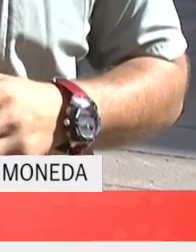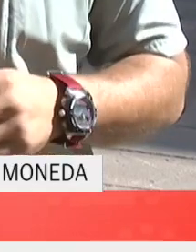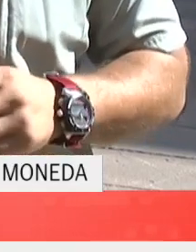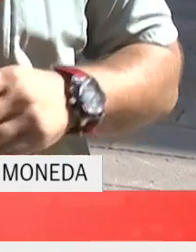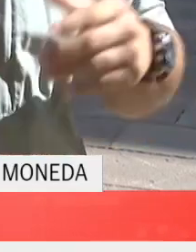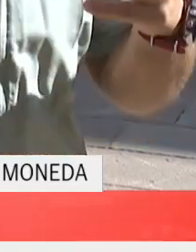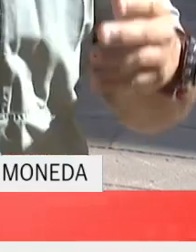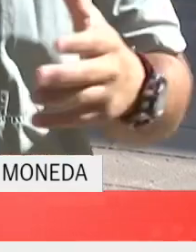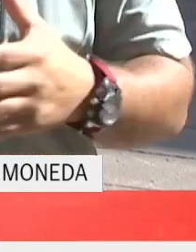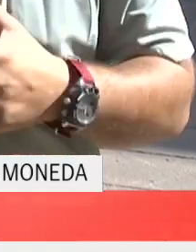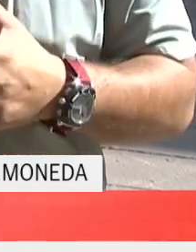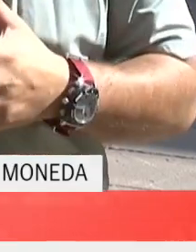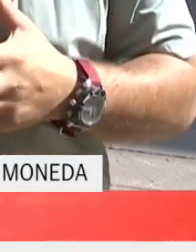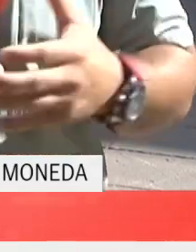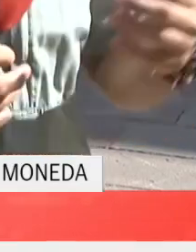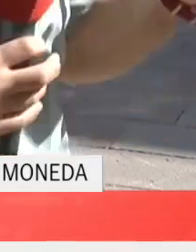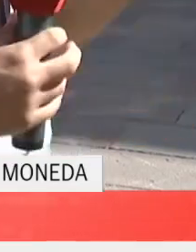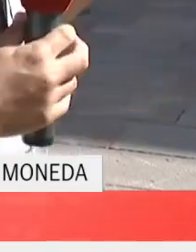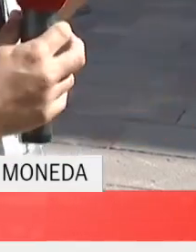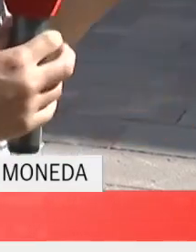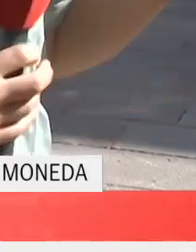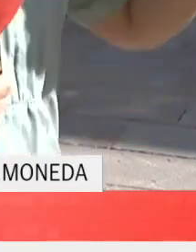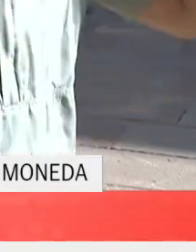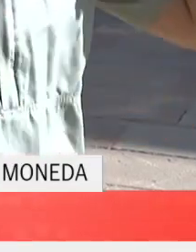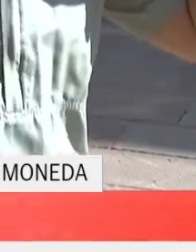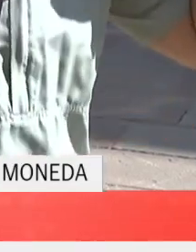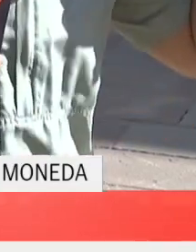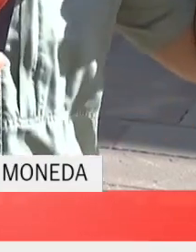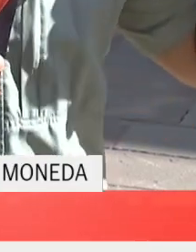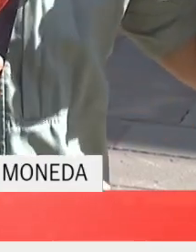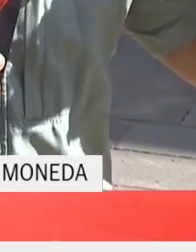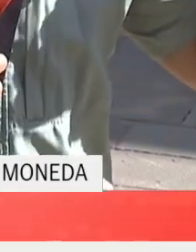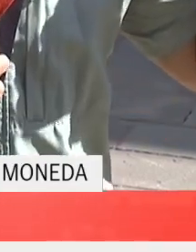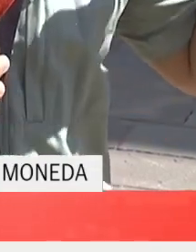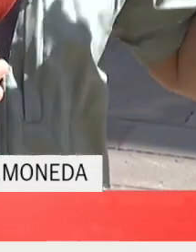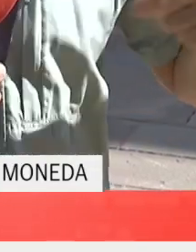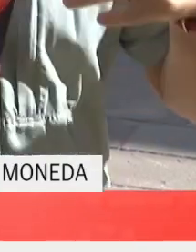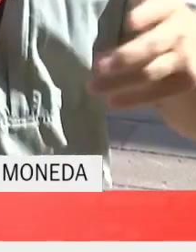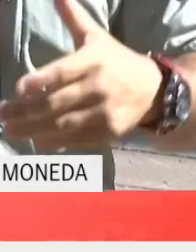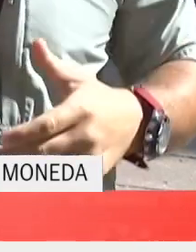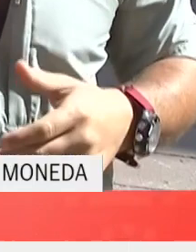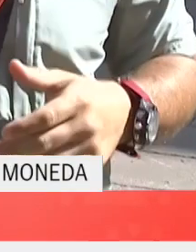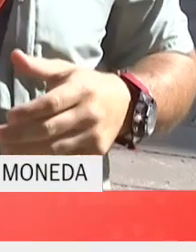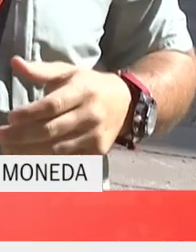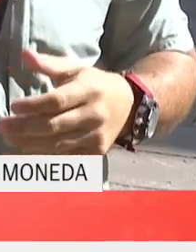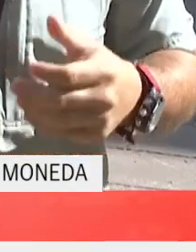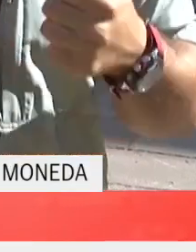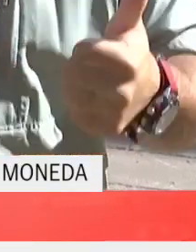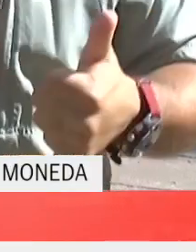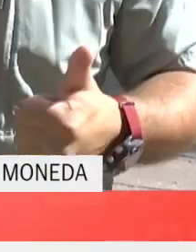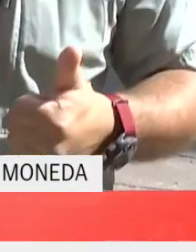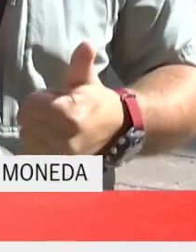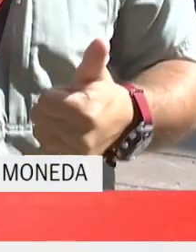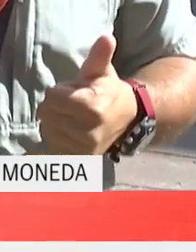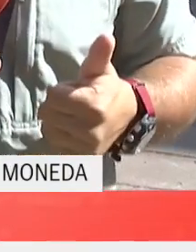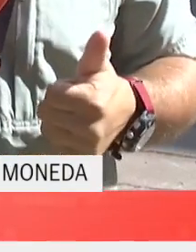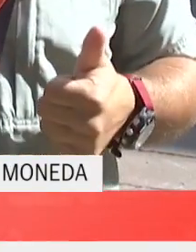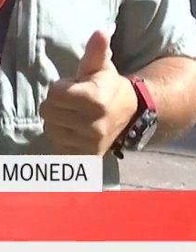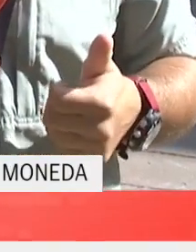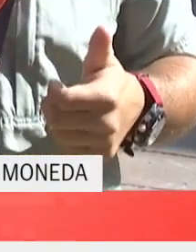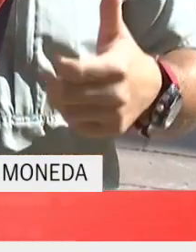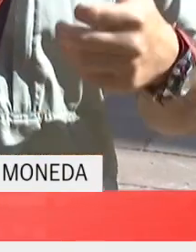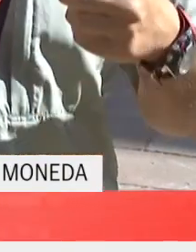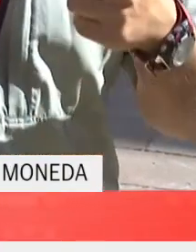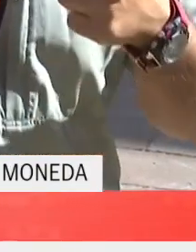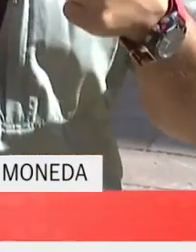centrada en aquello. Nos quedamos contactados en cualquier momento, retomamos. El presidente ya ha subido a su oficina en una jornada que ha sido bien sorpresiva desde el punto de vista de